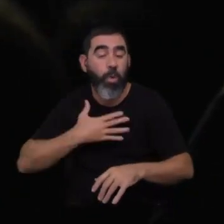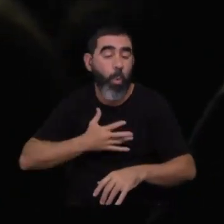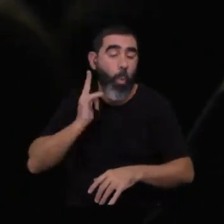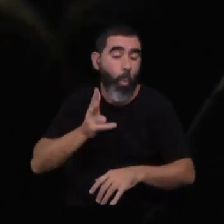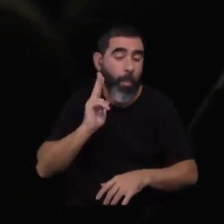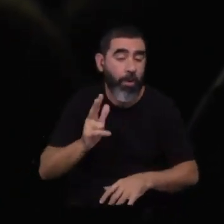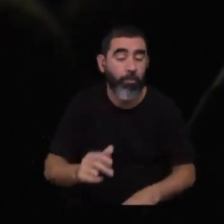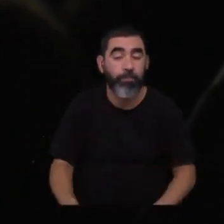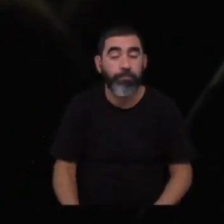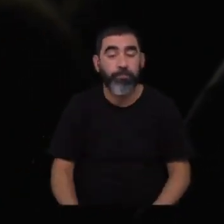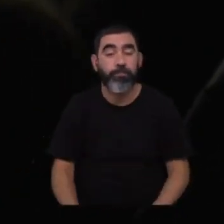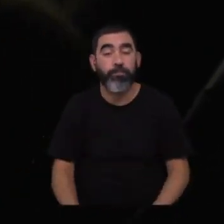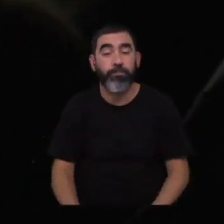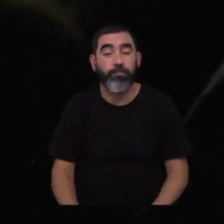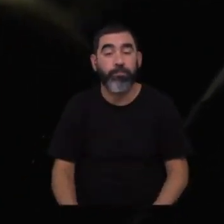humano.